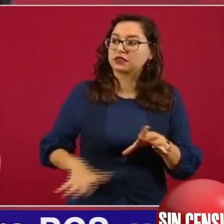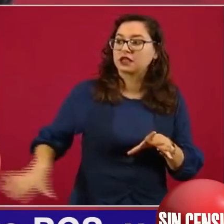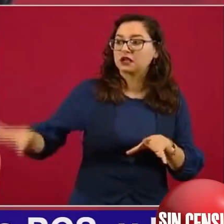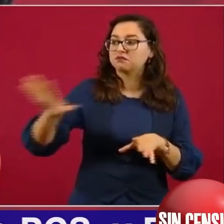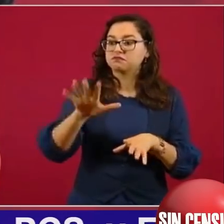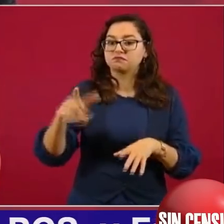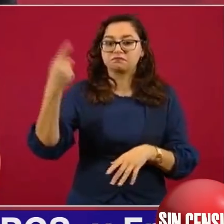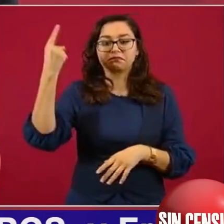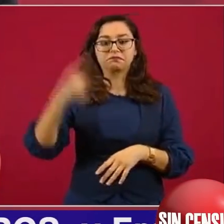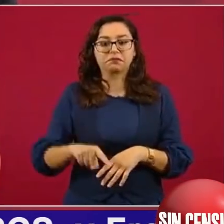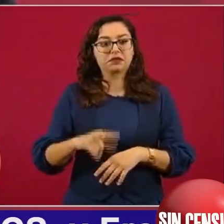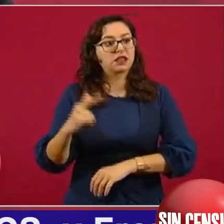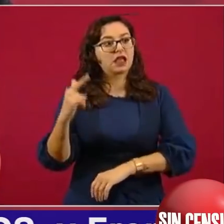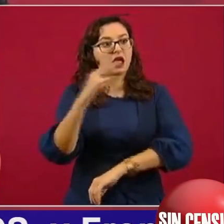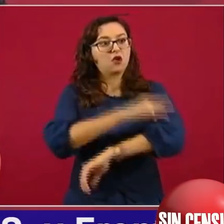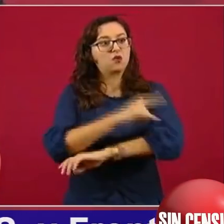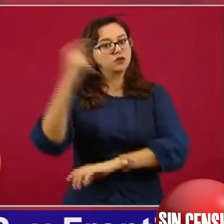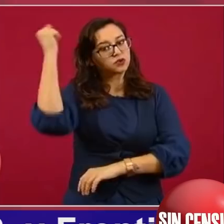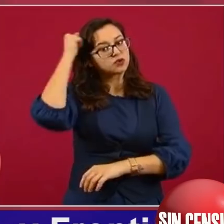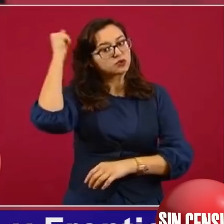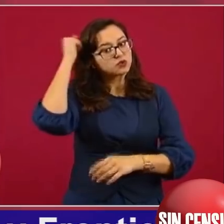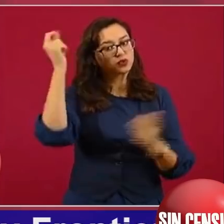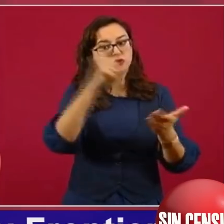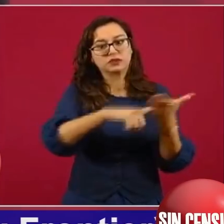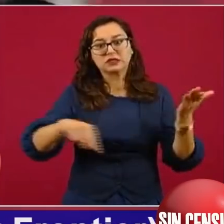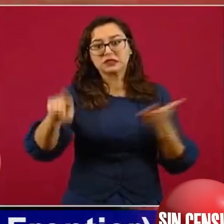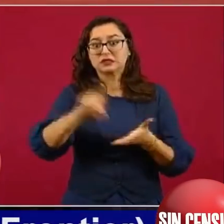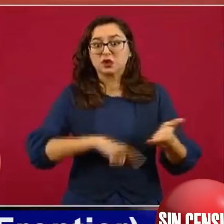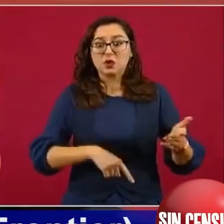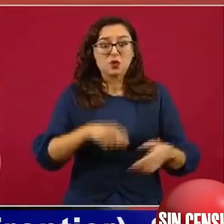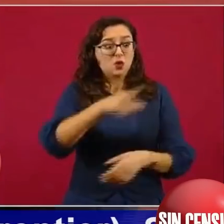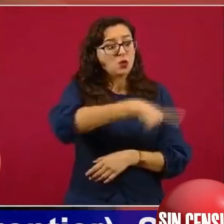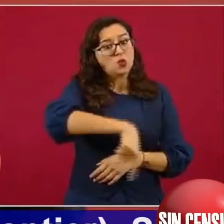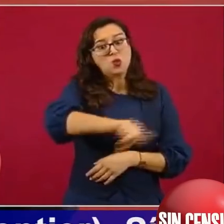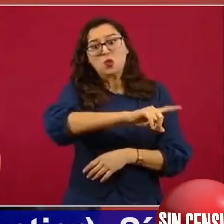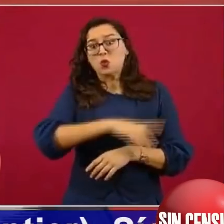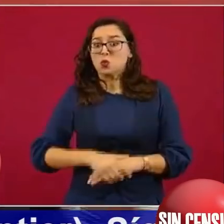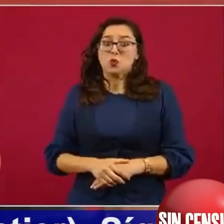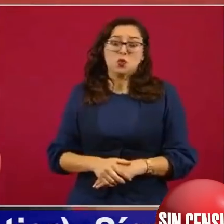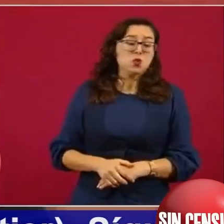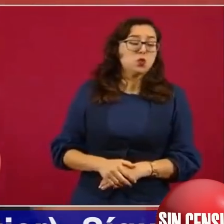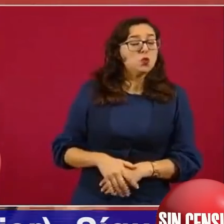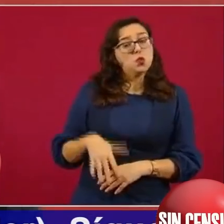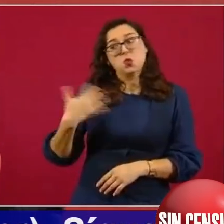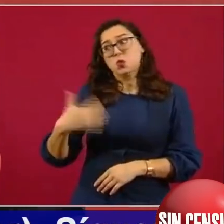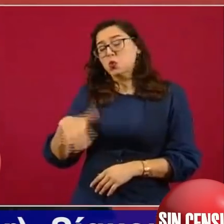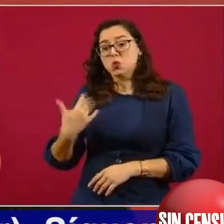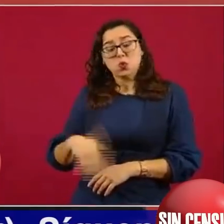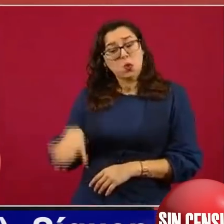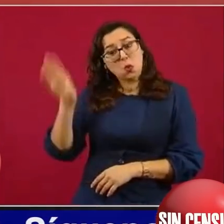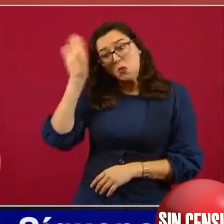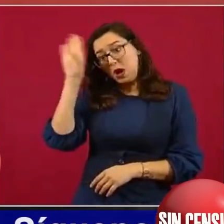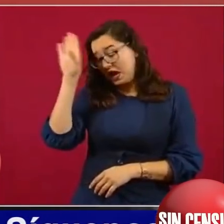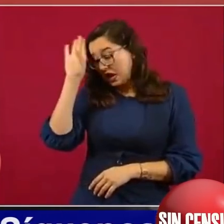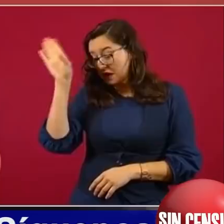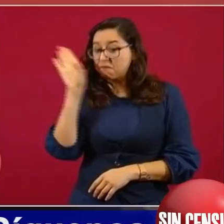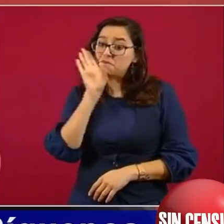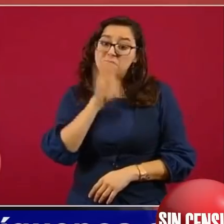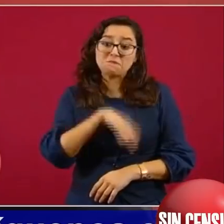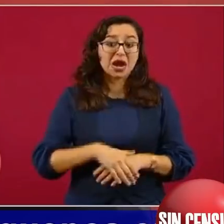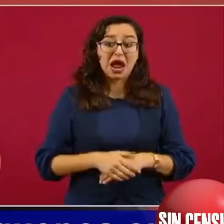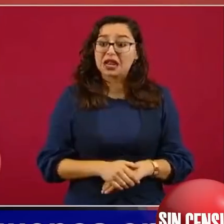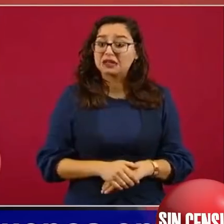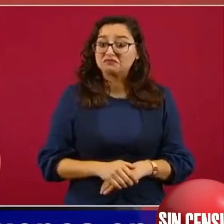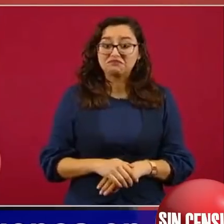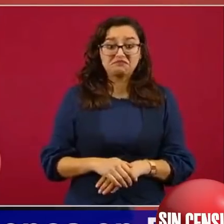de cancelar lo del aeropuerto. Decían, no, va a ser tremendo, se